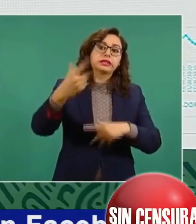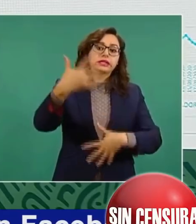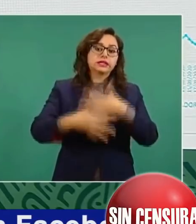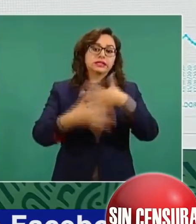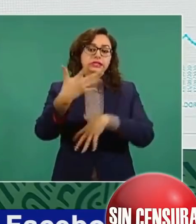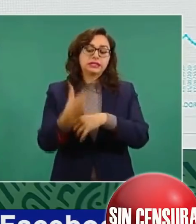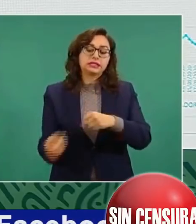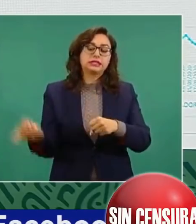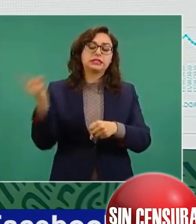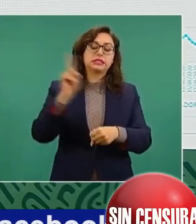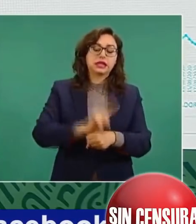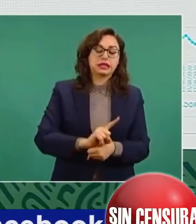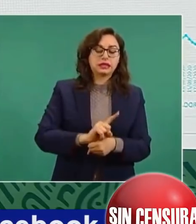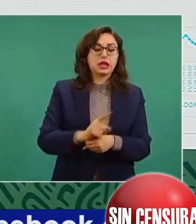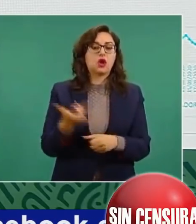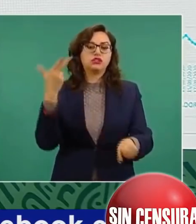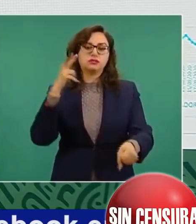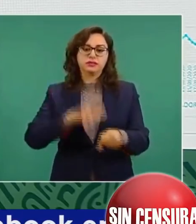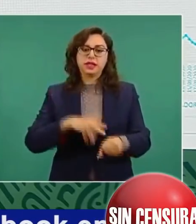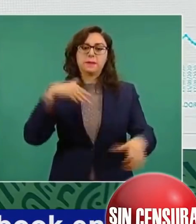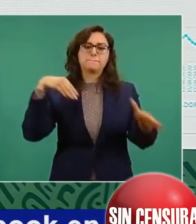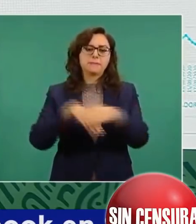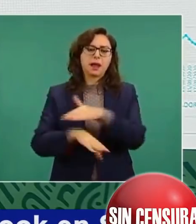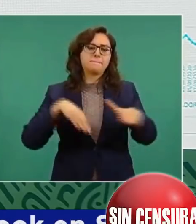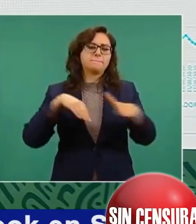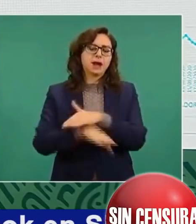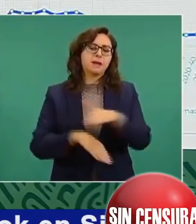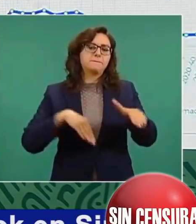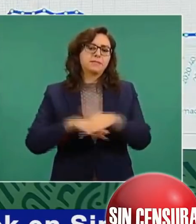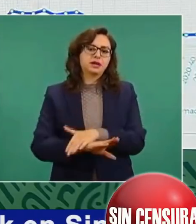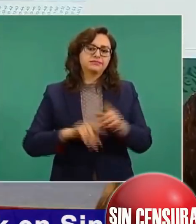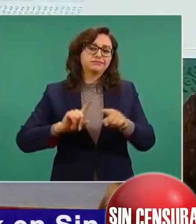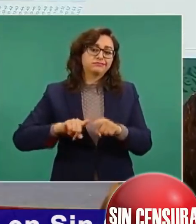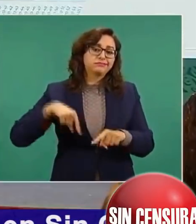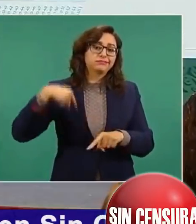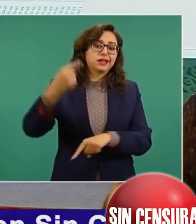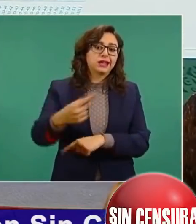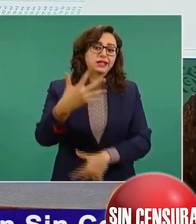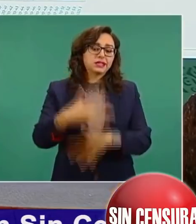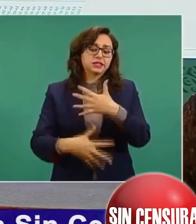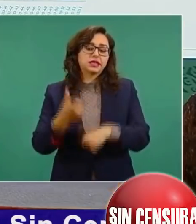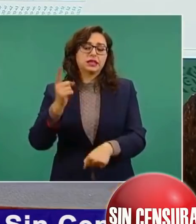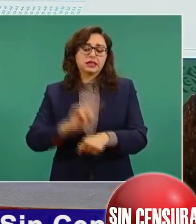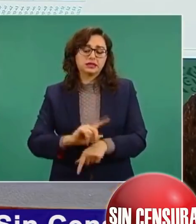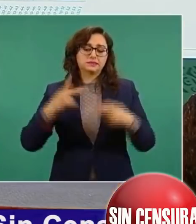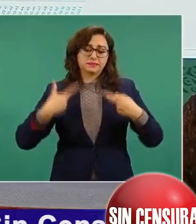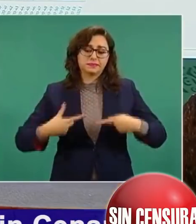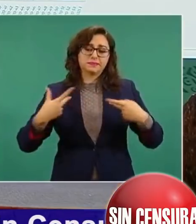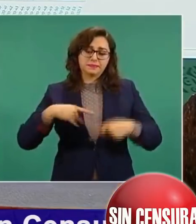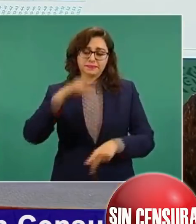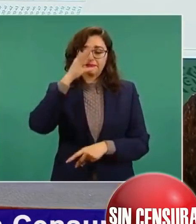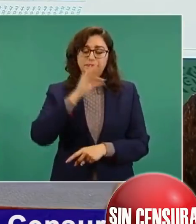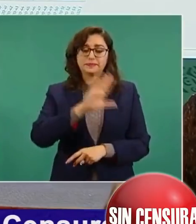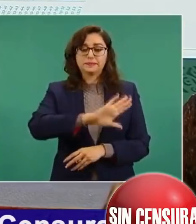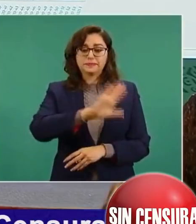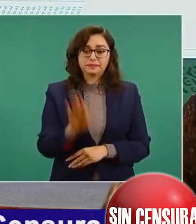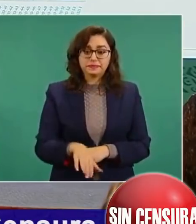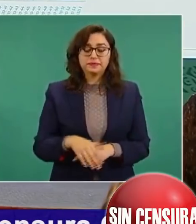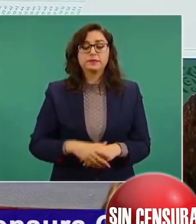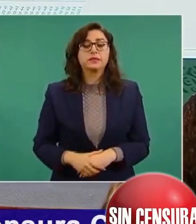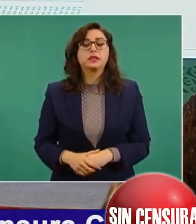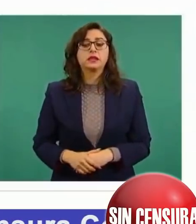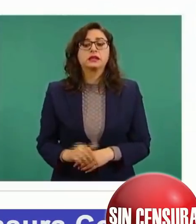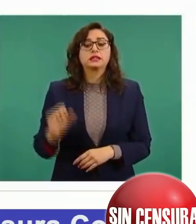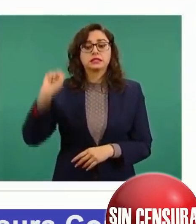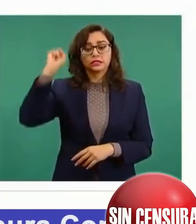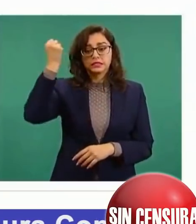días después aumenta la mortalidad en general. La siguiente. Sinaloa, con un largo trecho de